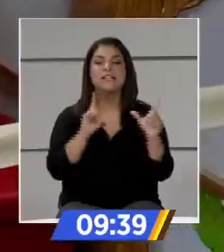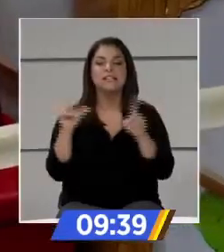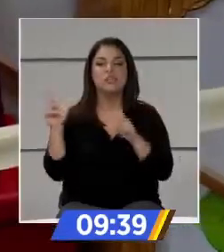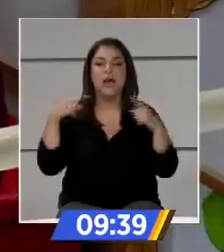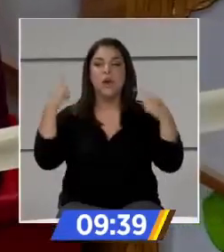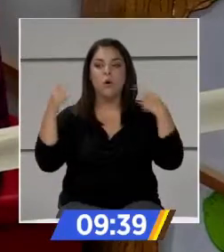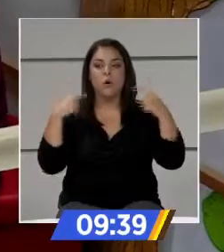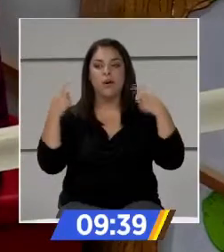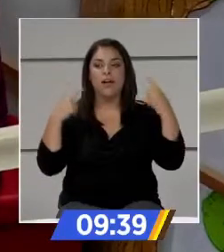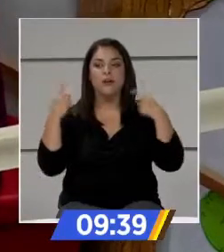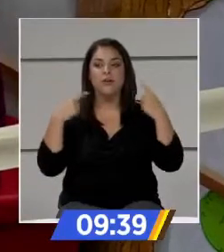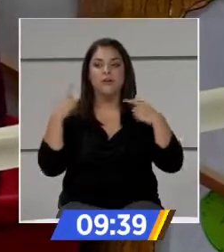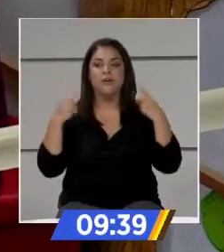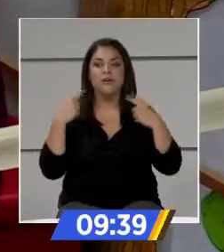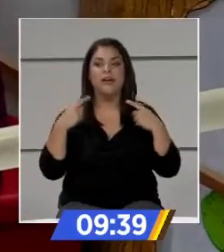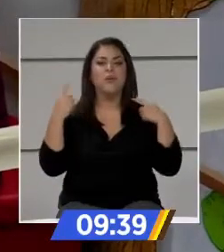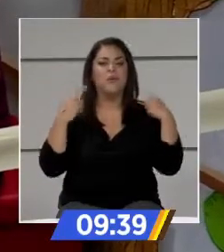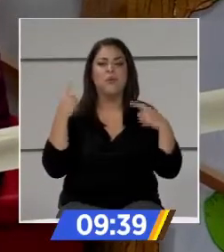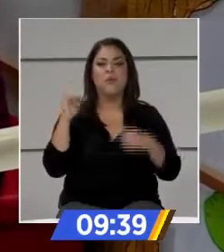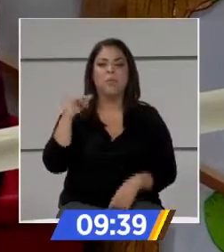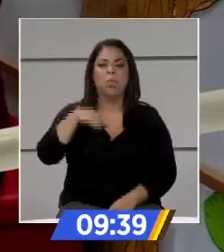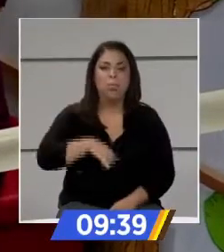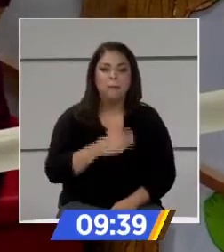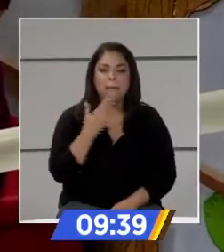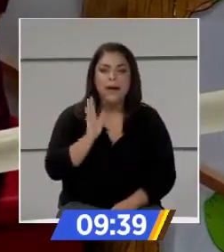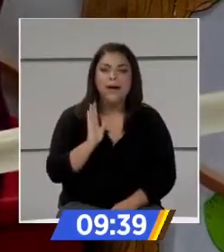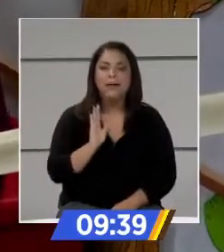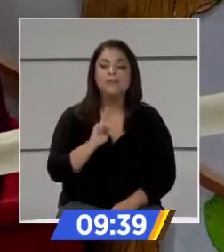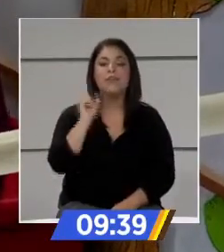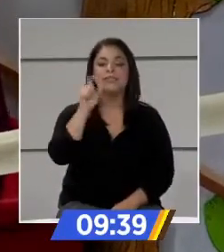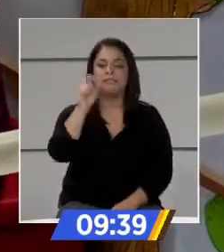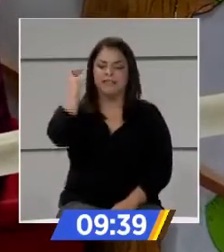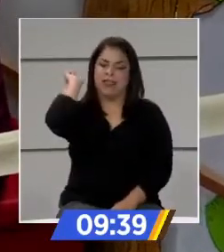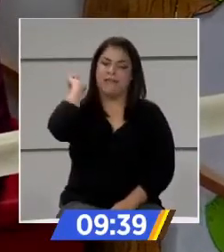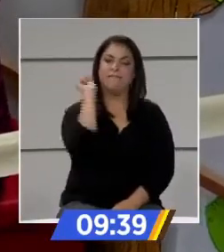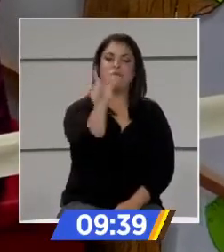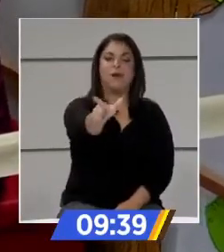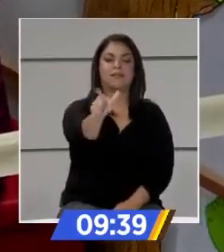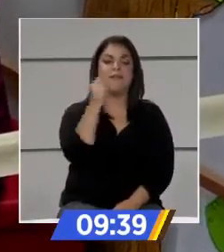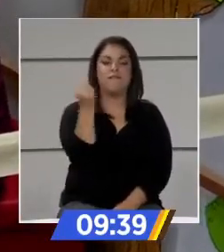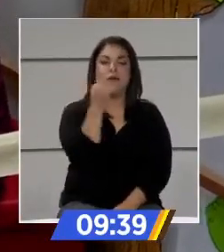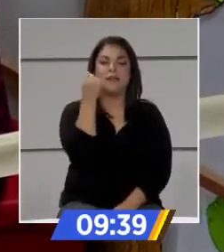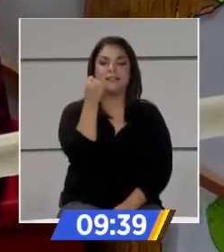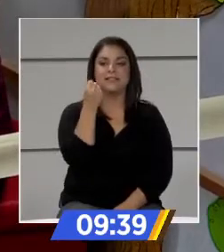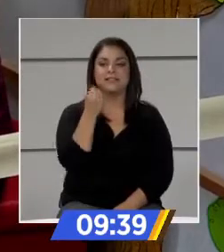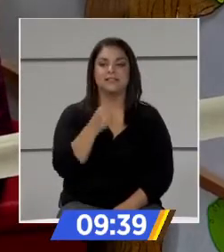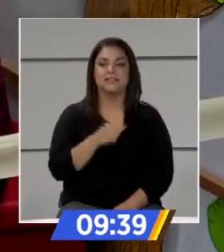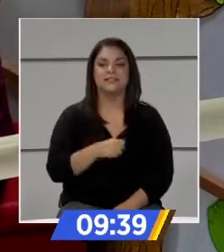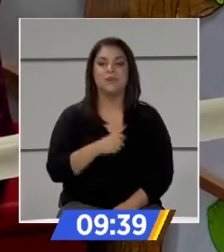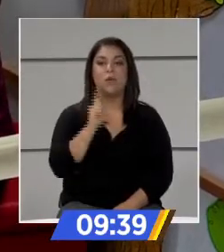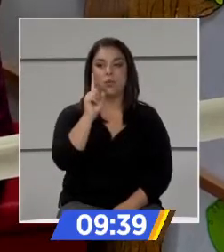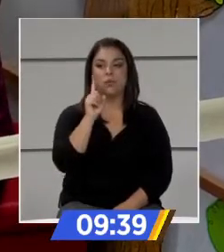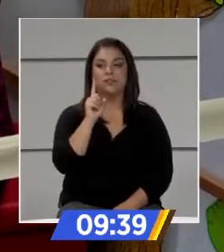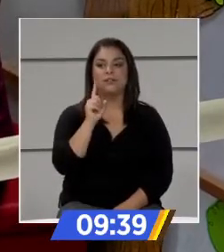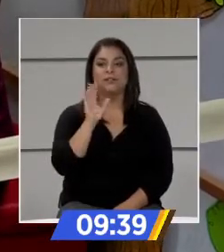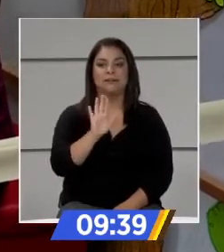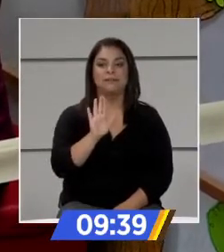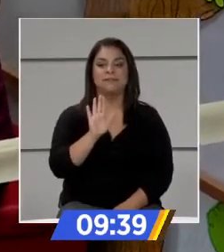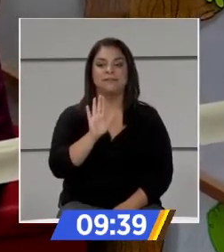loco. El loco, pero es que el loco no avanza mucho. El loco, mucho. Pero lo tira así fuerte, ¿qué importa? Así. Vaya, vaya para allá. Uno. Espera,